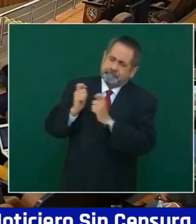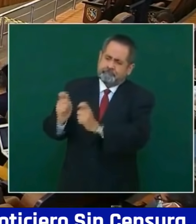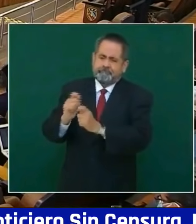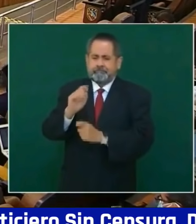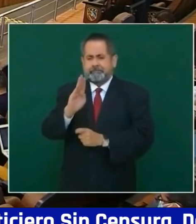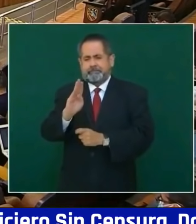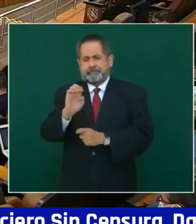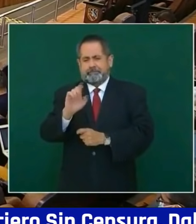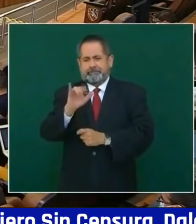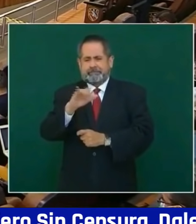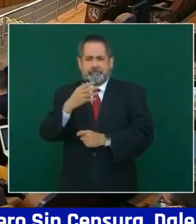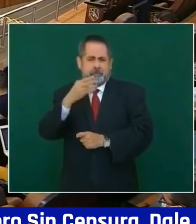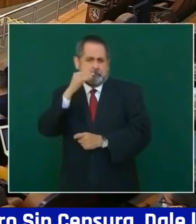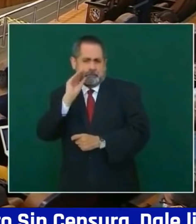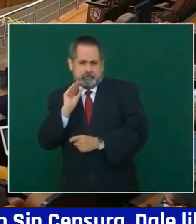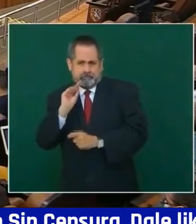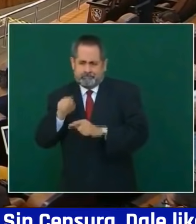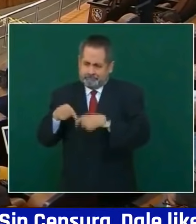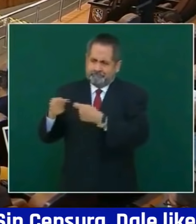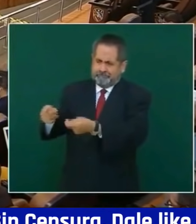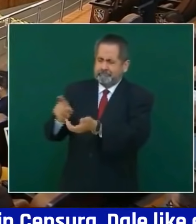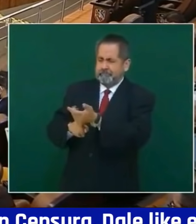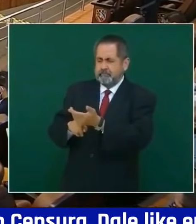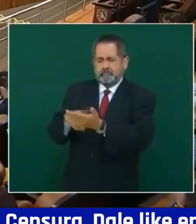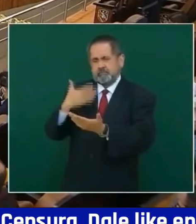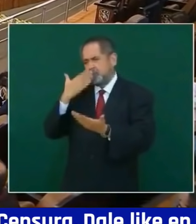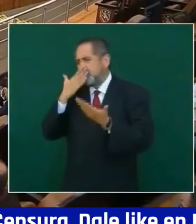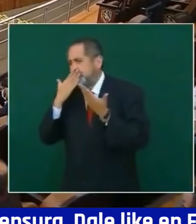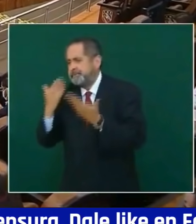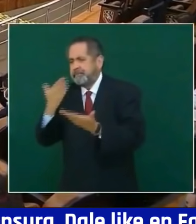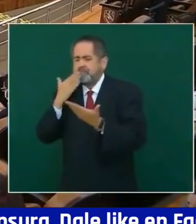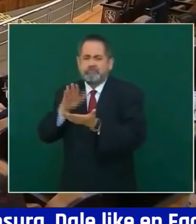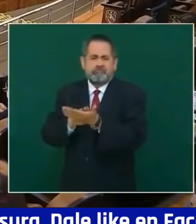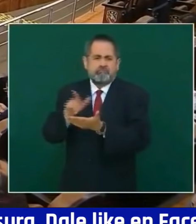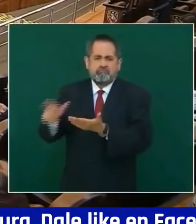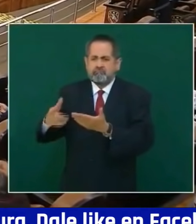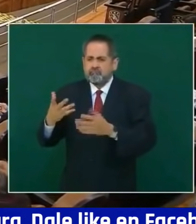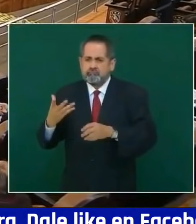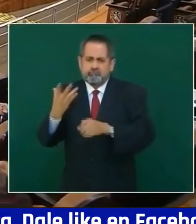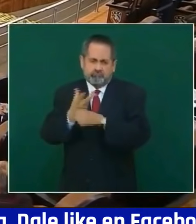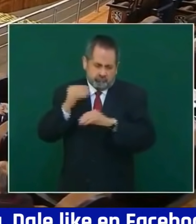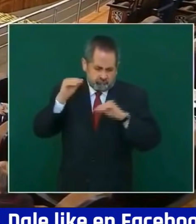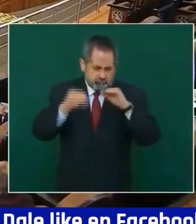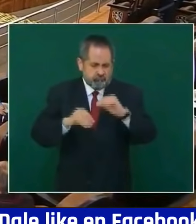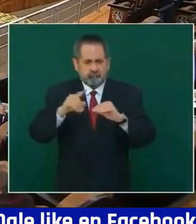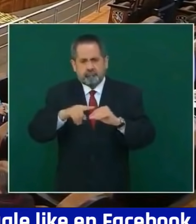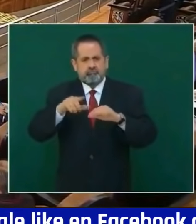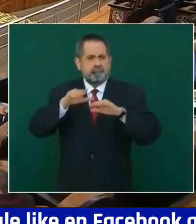condecoración que usted merece por sus grandes aportes académicos,